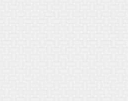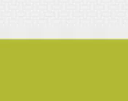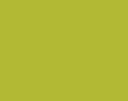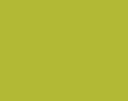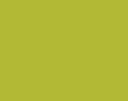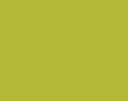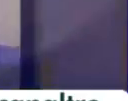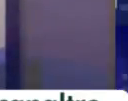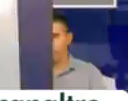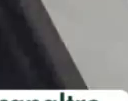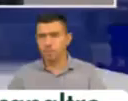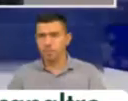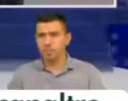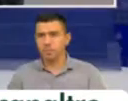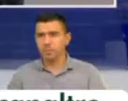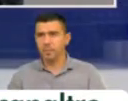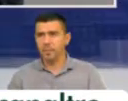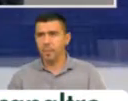Antro.com.